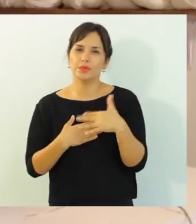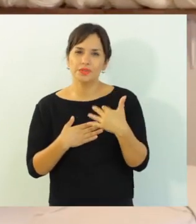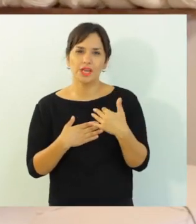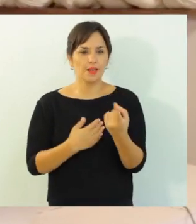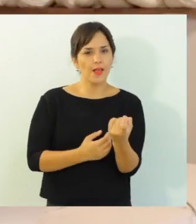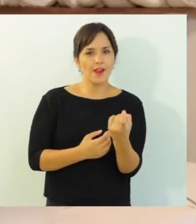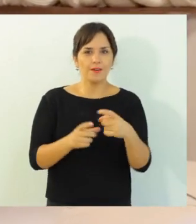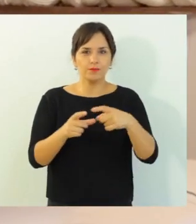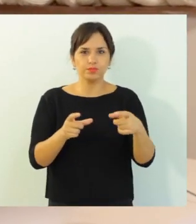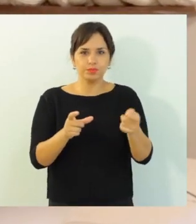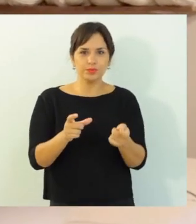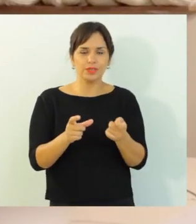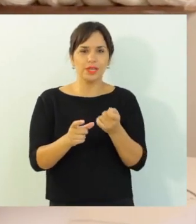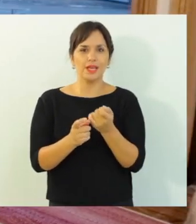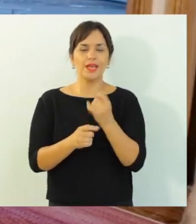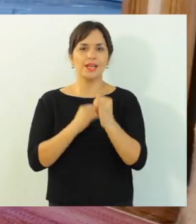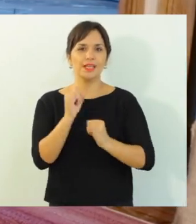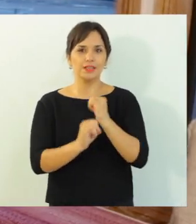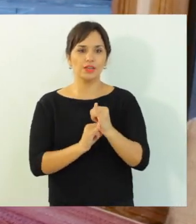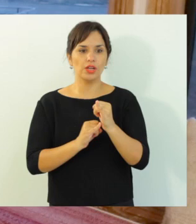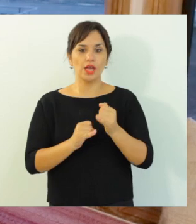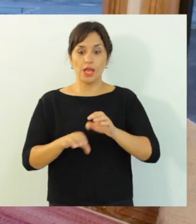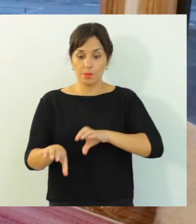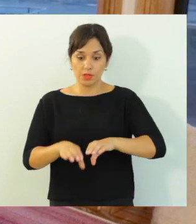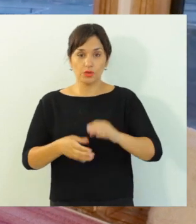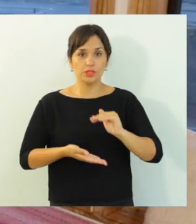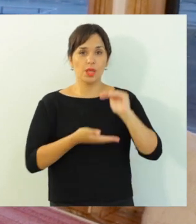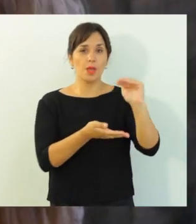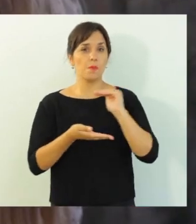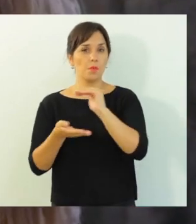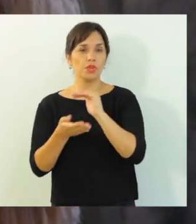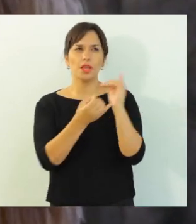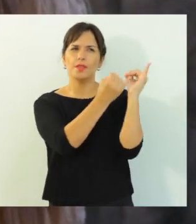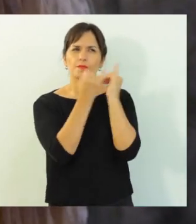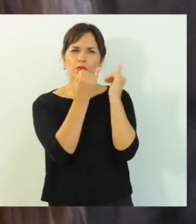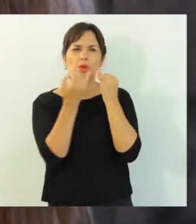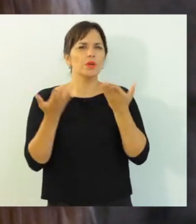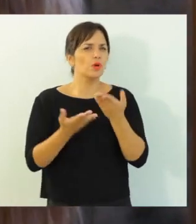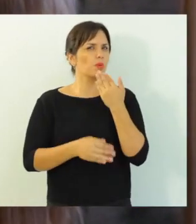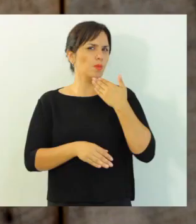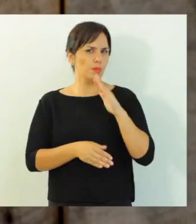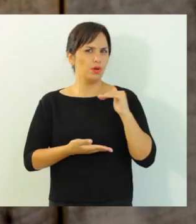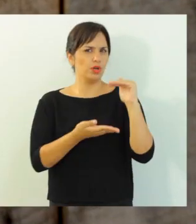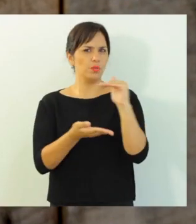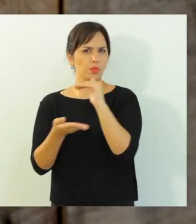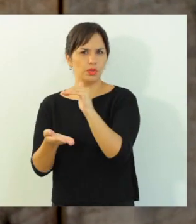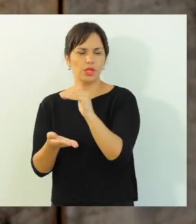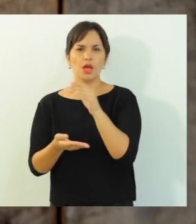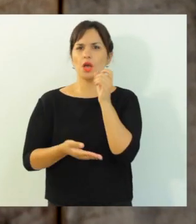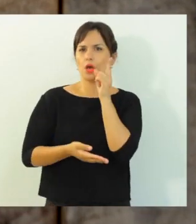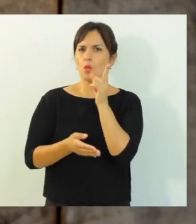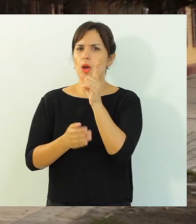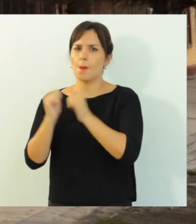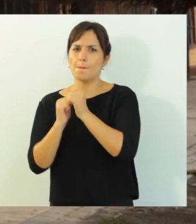para mí, el tema de la factura electrónica, el hecho de exportar mis productos, de informarme cómo mejor exportar, cuáles son los